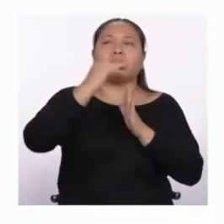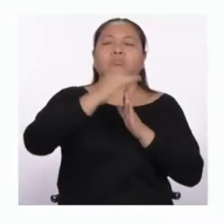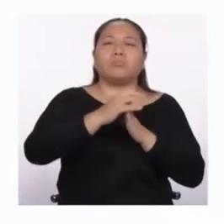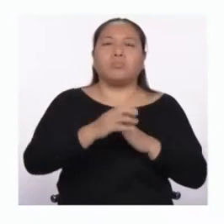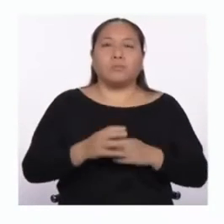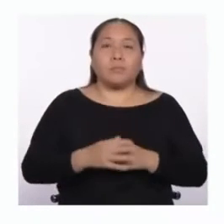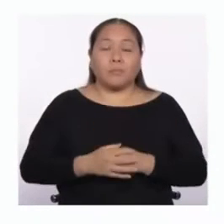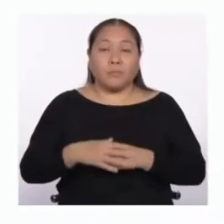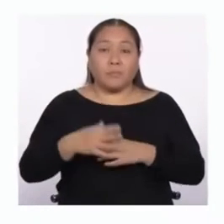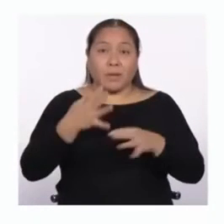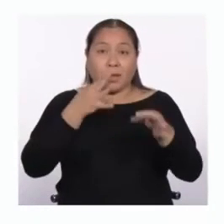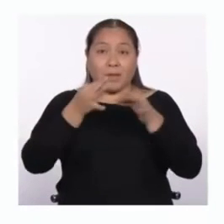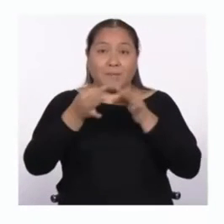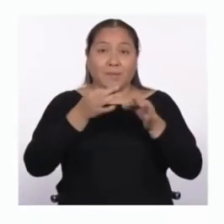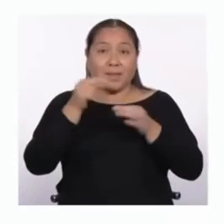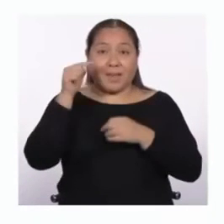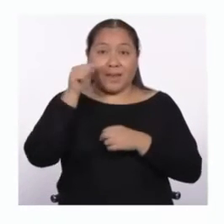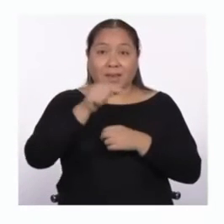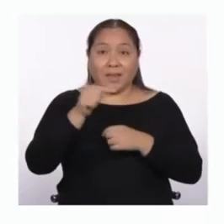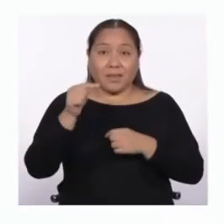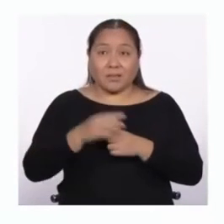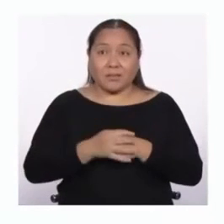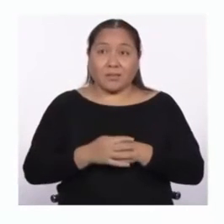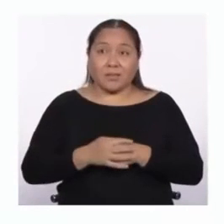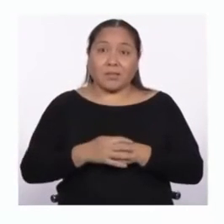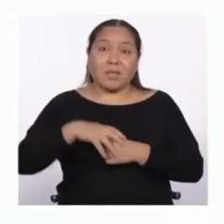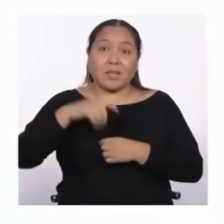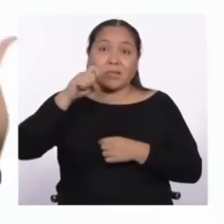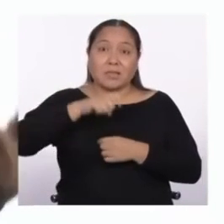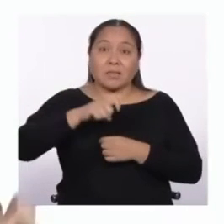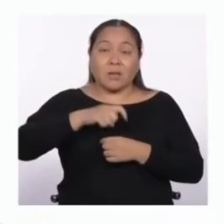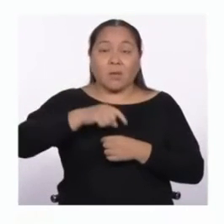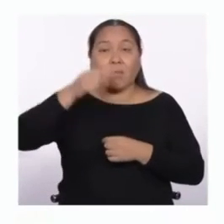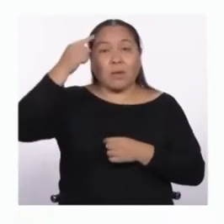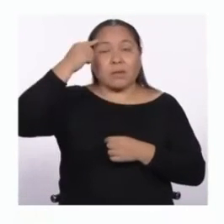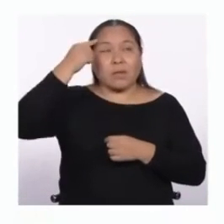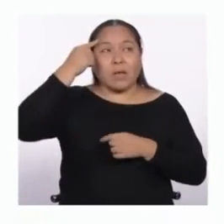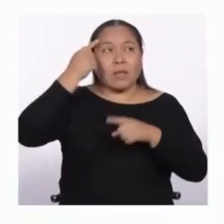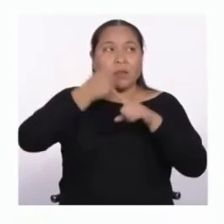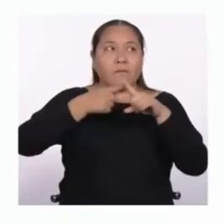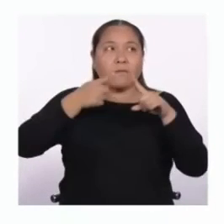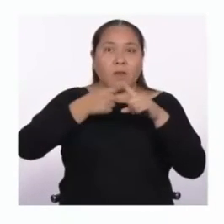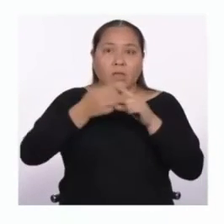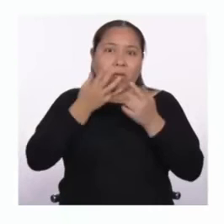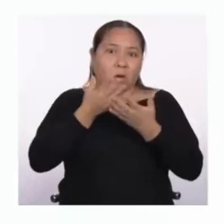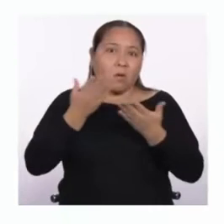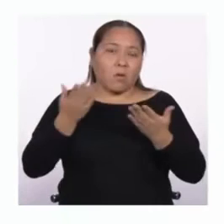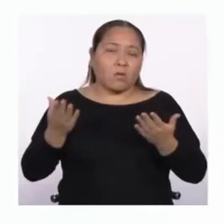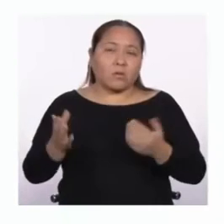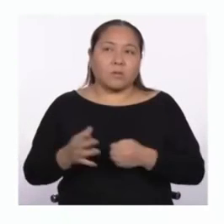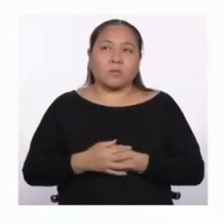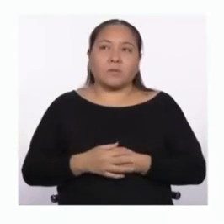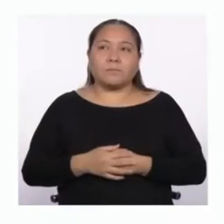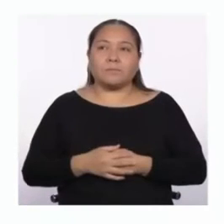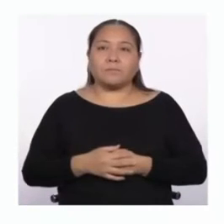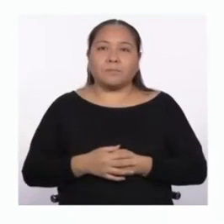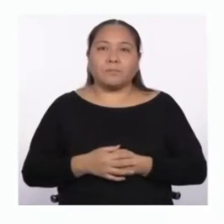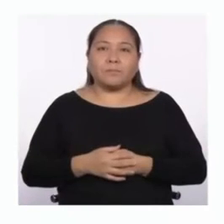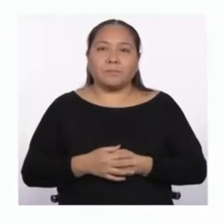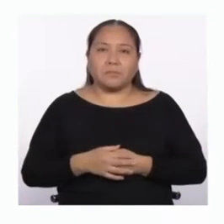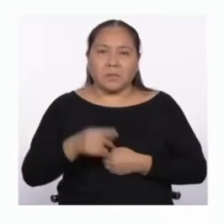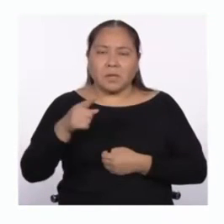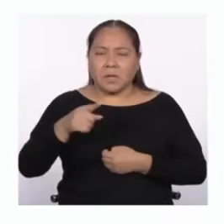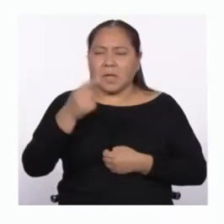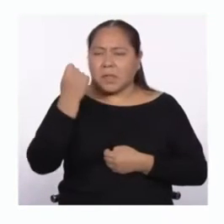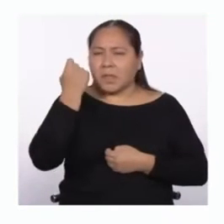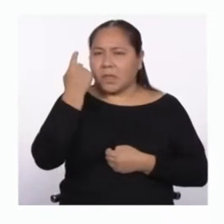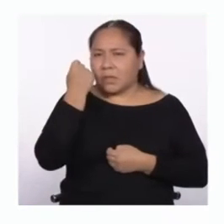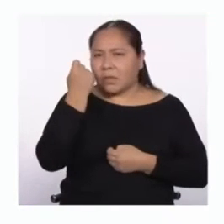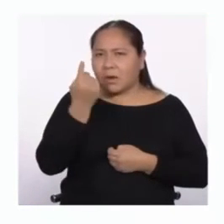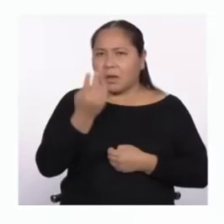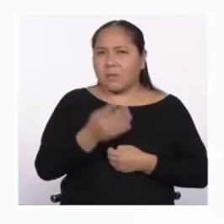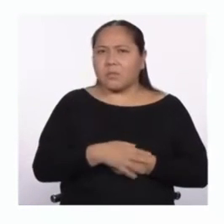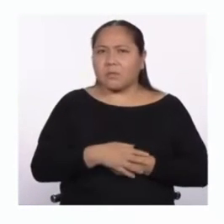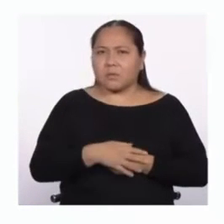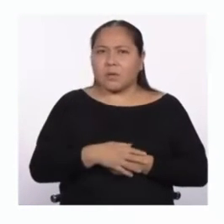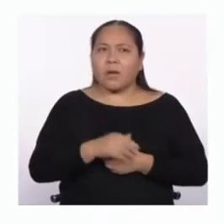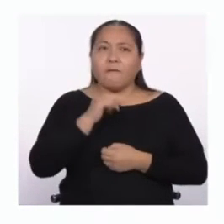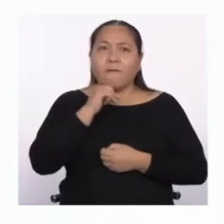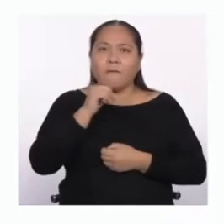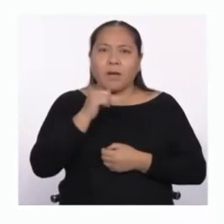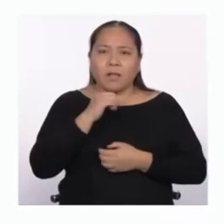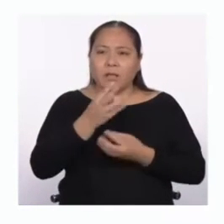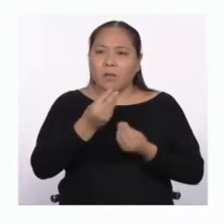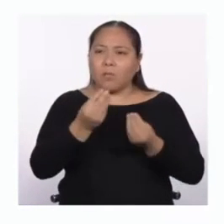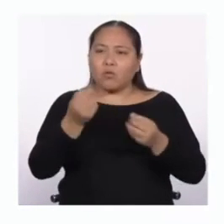Para explicar mejor eso, hay que considerar diversos factores. Y así nos daremos cuenta de que aún hay